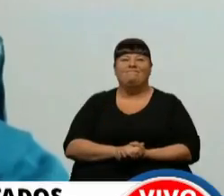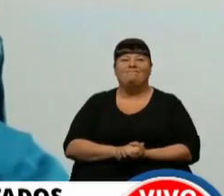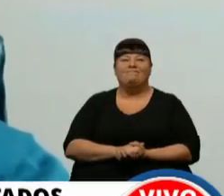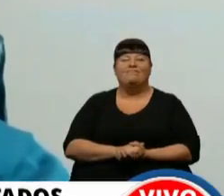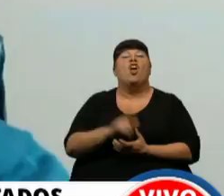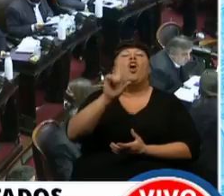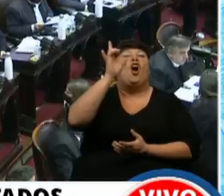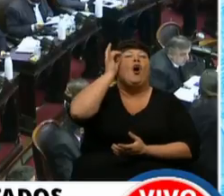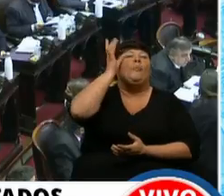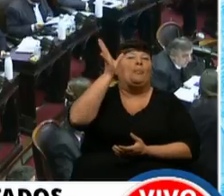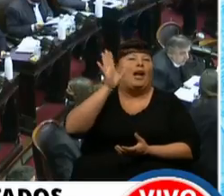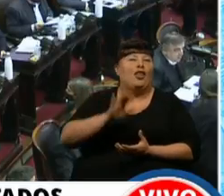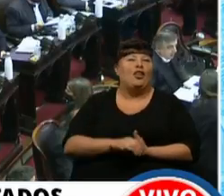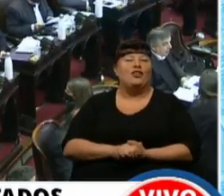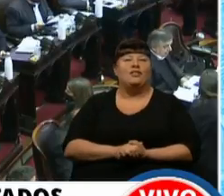perdón